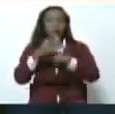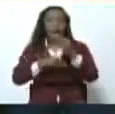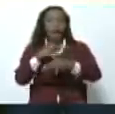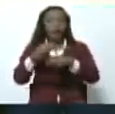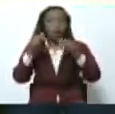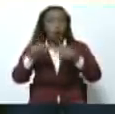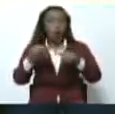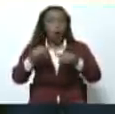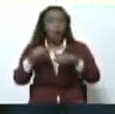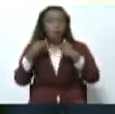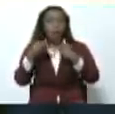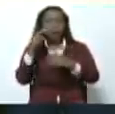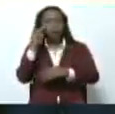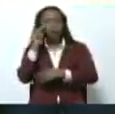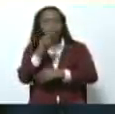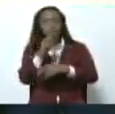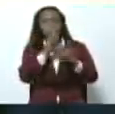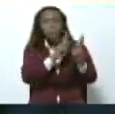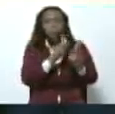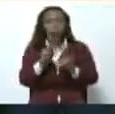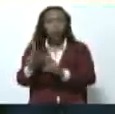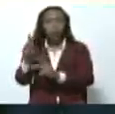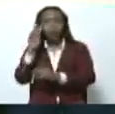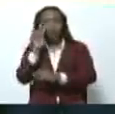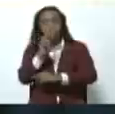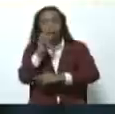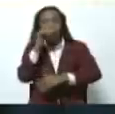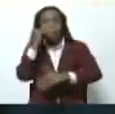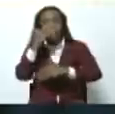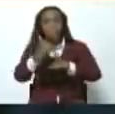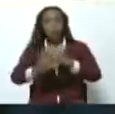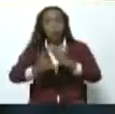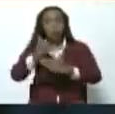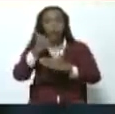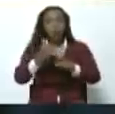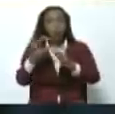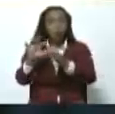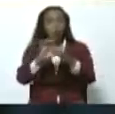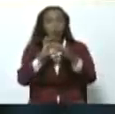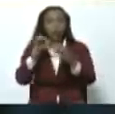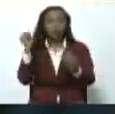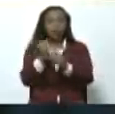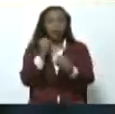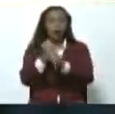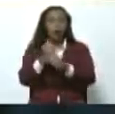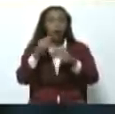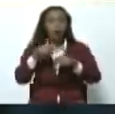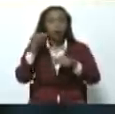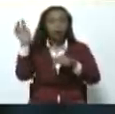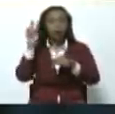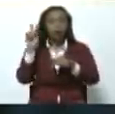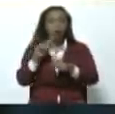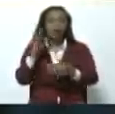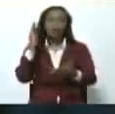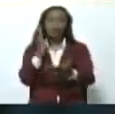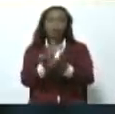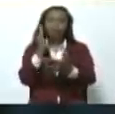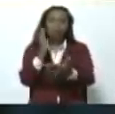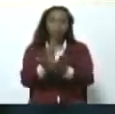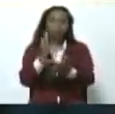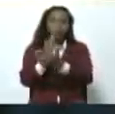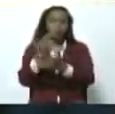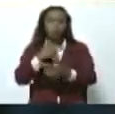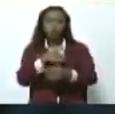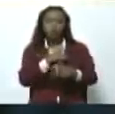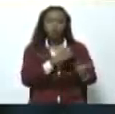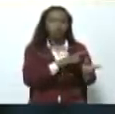hoy para ver los planes, para ver los proyectos y para unirnos en el trabajo por Venezuela. Siempre estamos listos